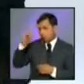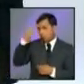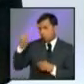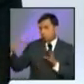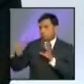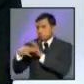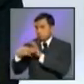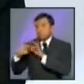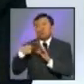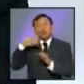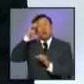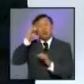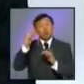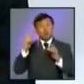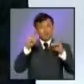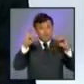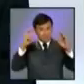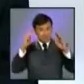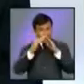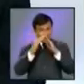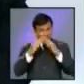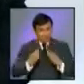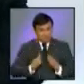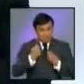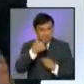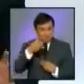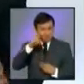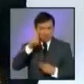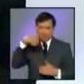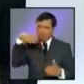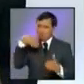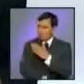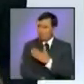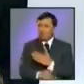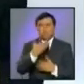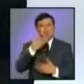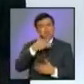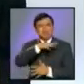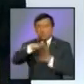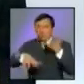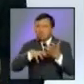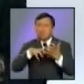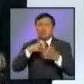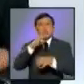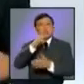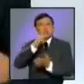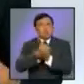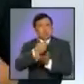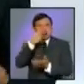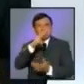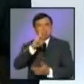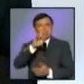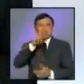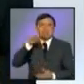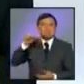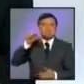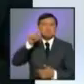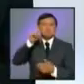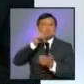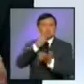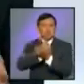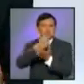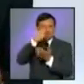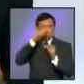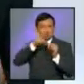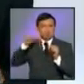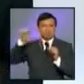Obrador Por qué no lo mencionó al final lo escuché en una entrevista diciendo que él no quería caer en